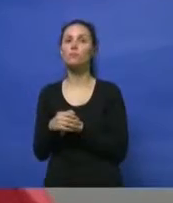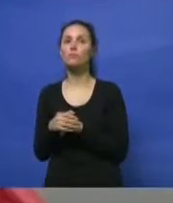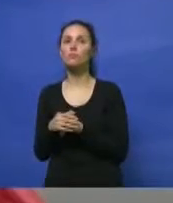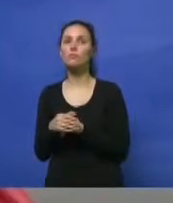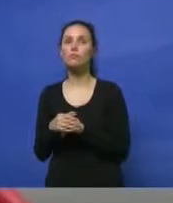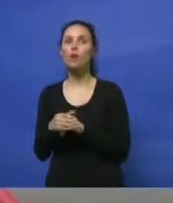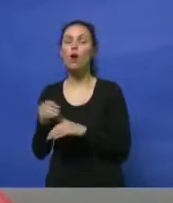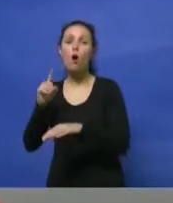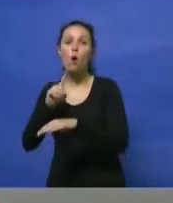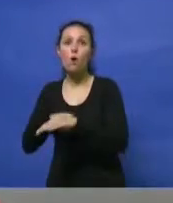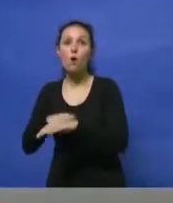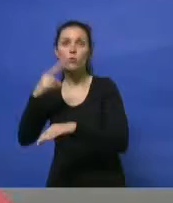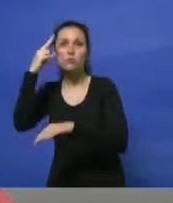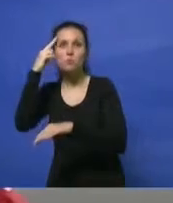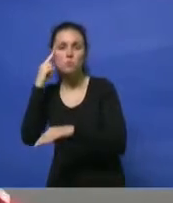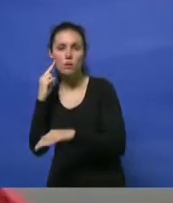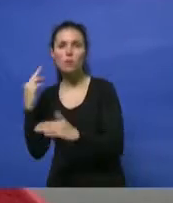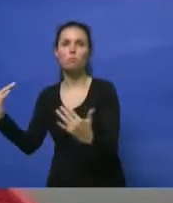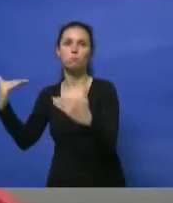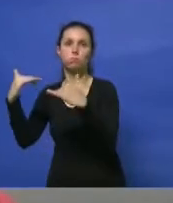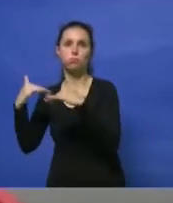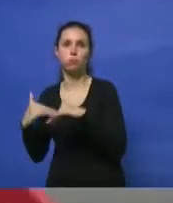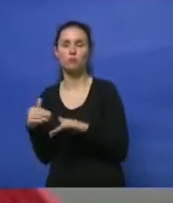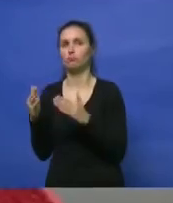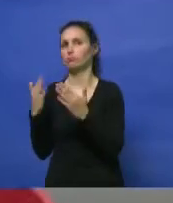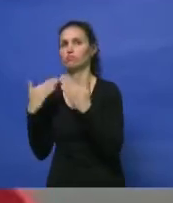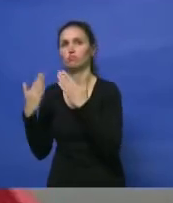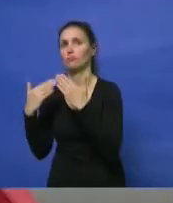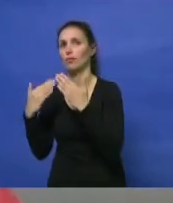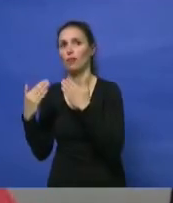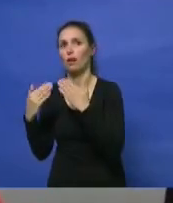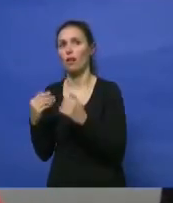partir de las 9 horas en adelante de todas las charlas de forma gratuita.